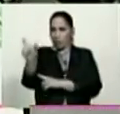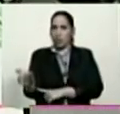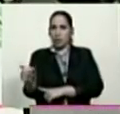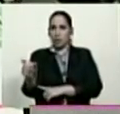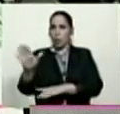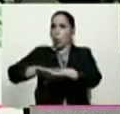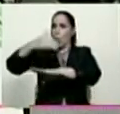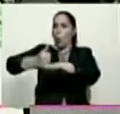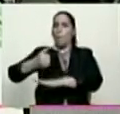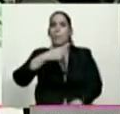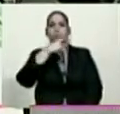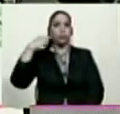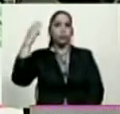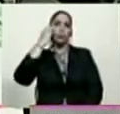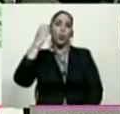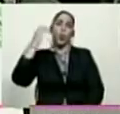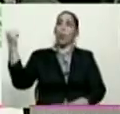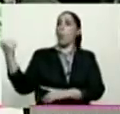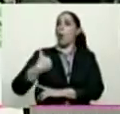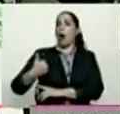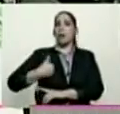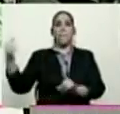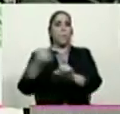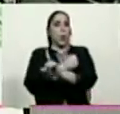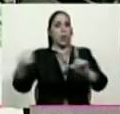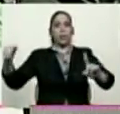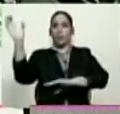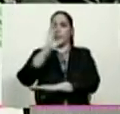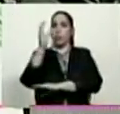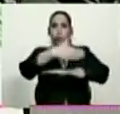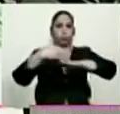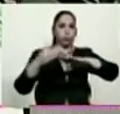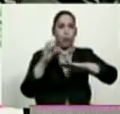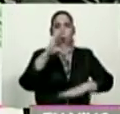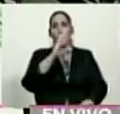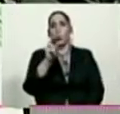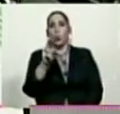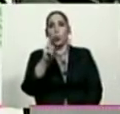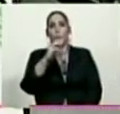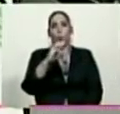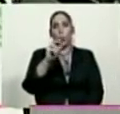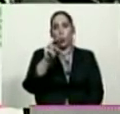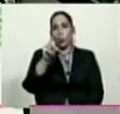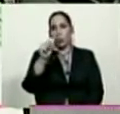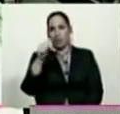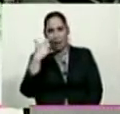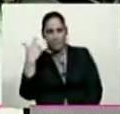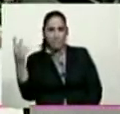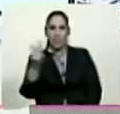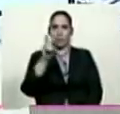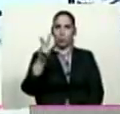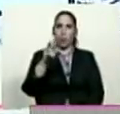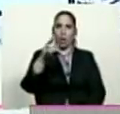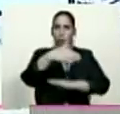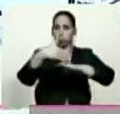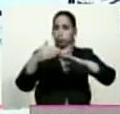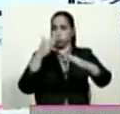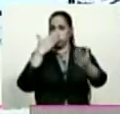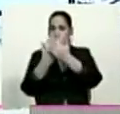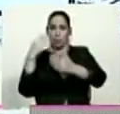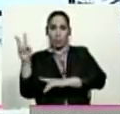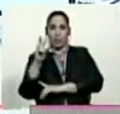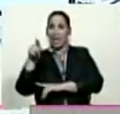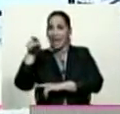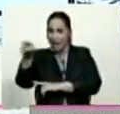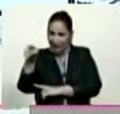Iván Duque de cualquier violencia que haya en la frontera entre Cúcuta y Venezuela, entre Colombia y Venezuela. Él es